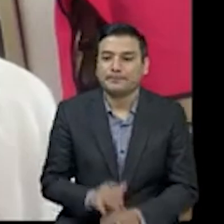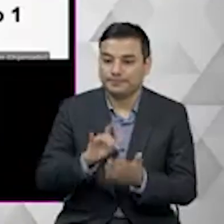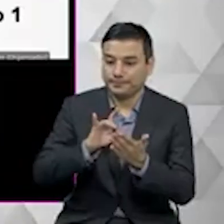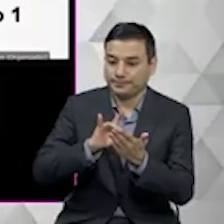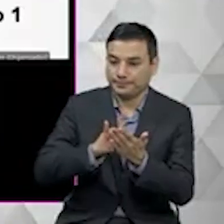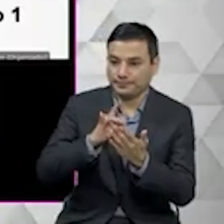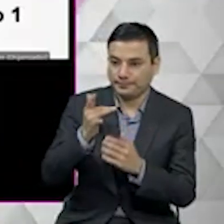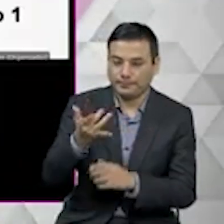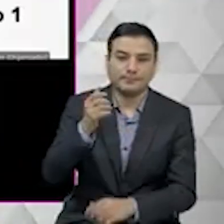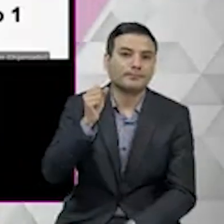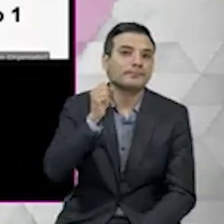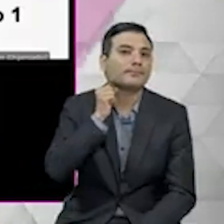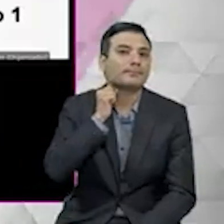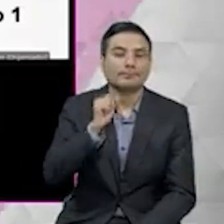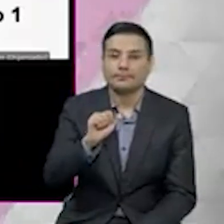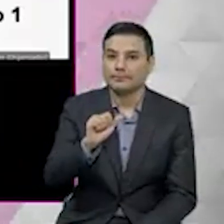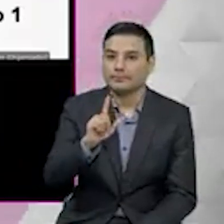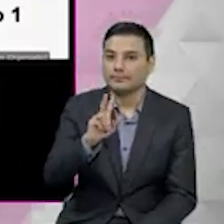Gracias, senador Álvarez y Casa.